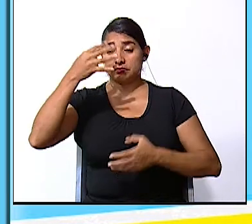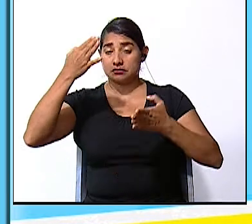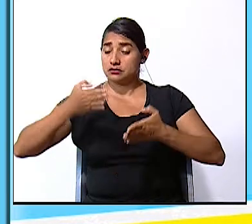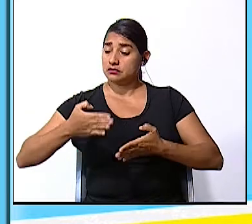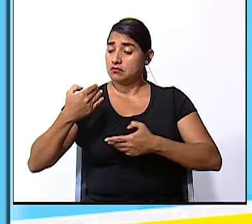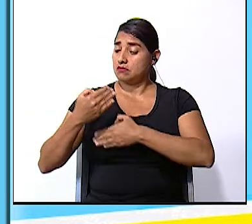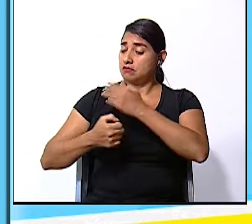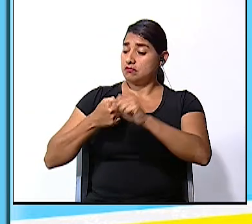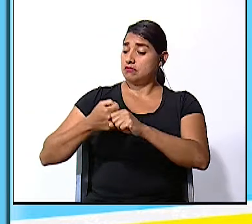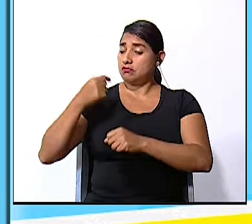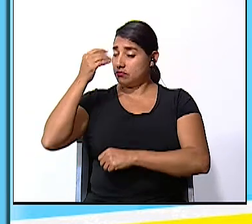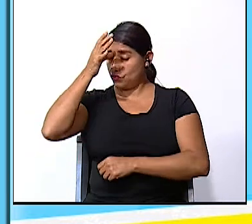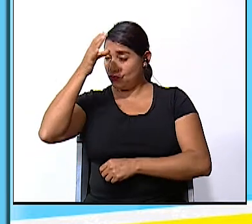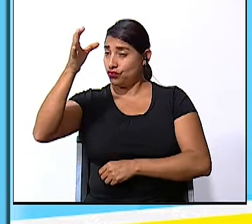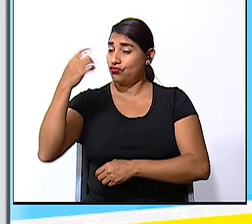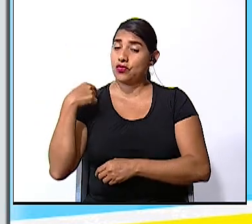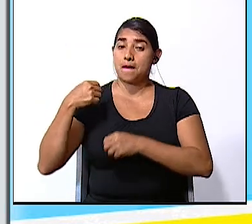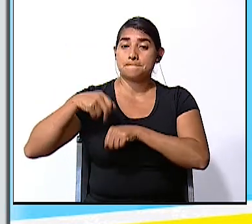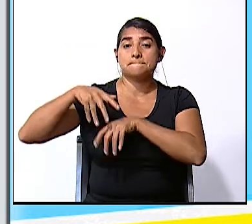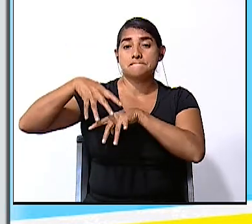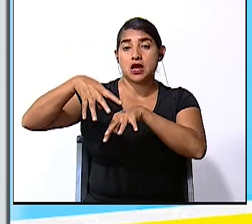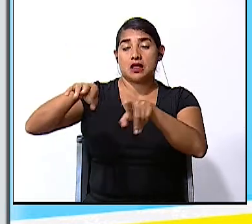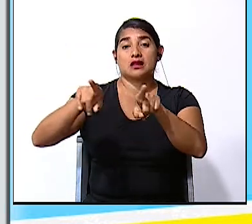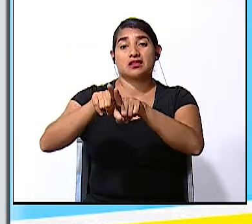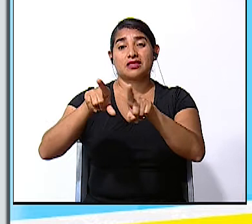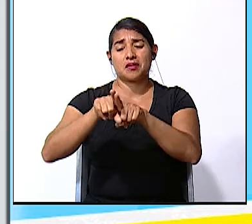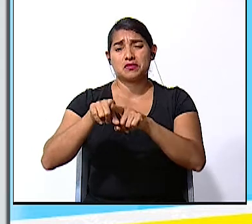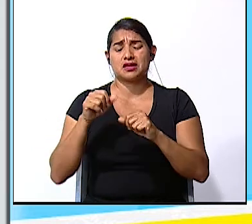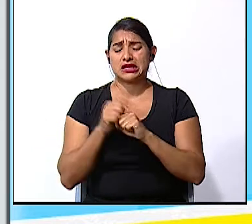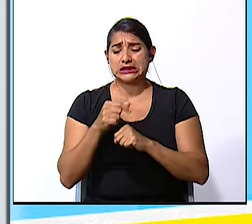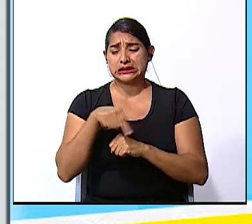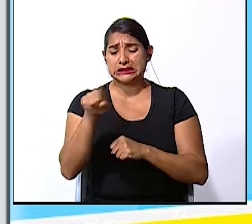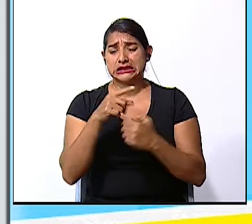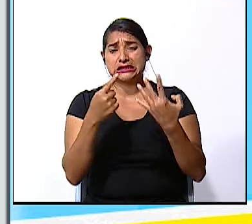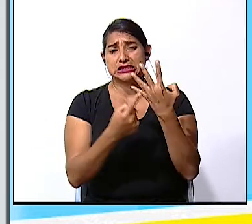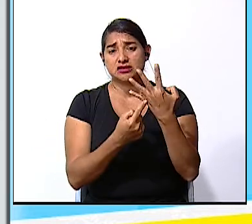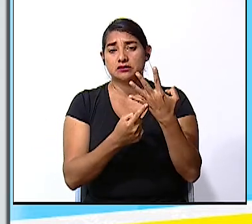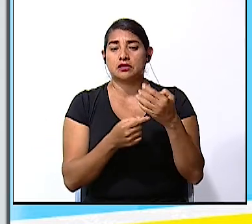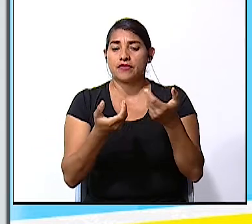orden colonial y militares. Un elemento a superar de primer orden es el